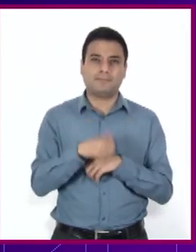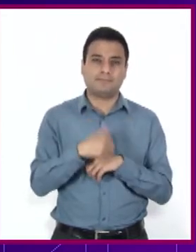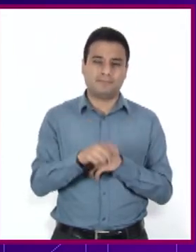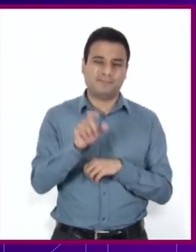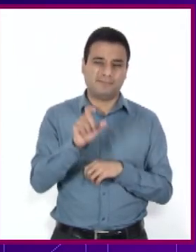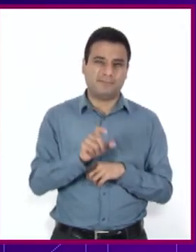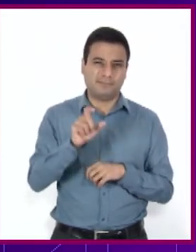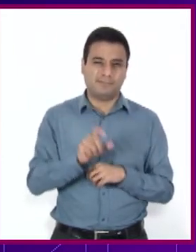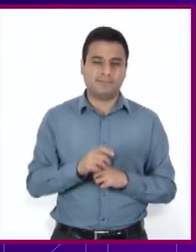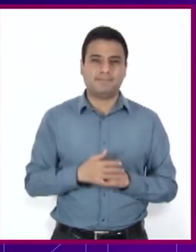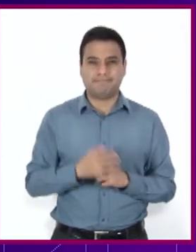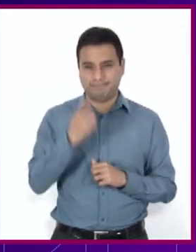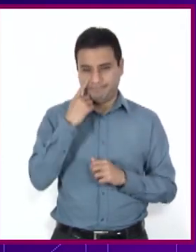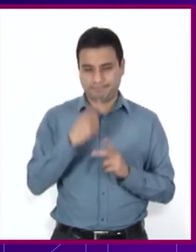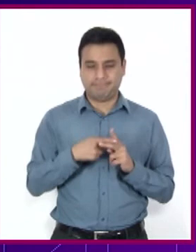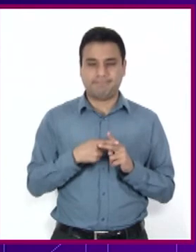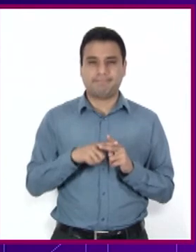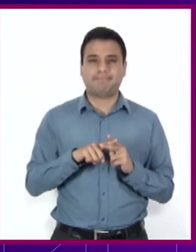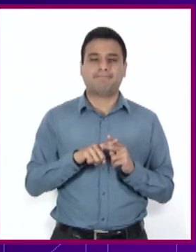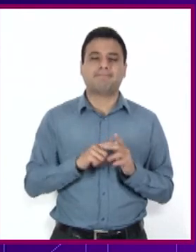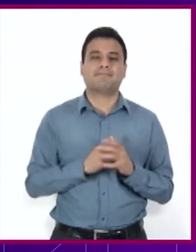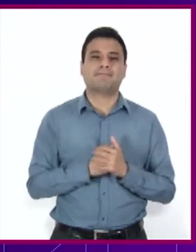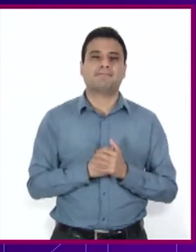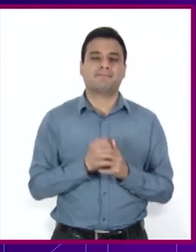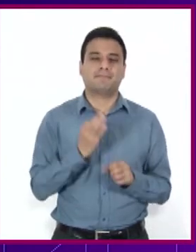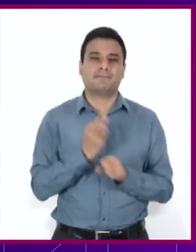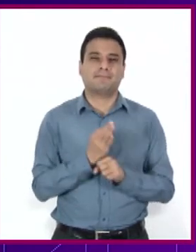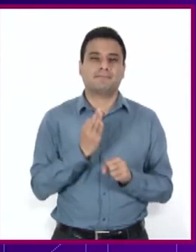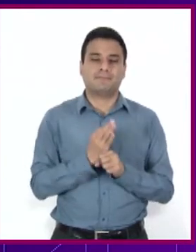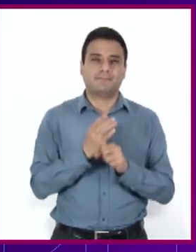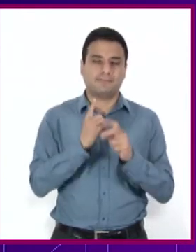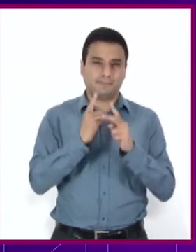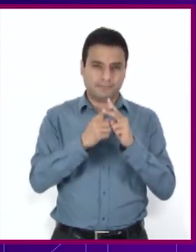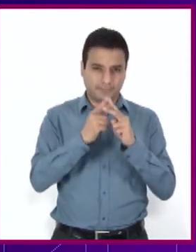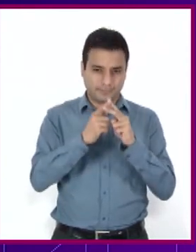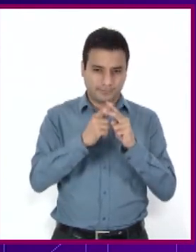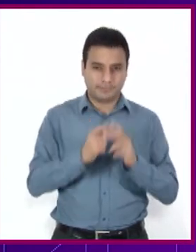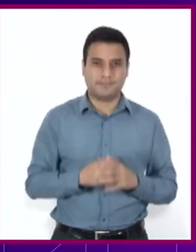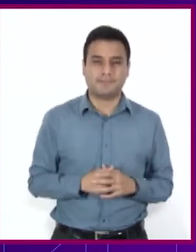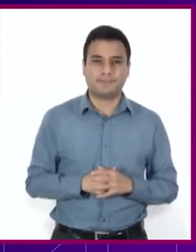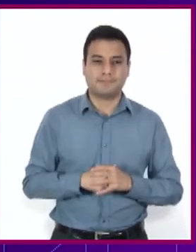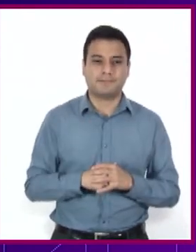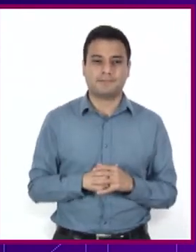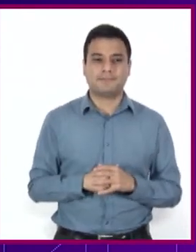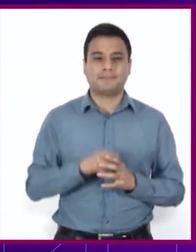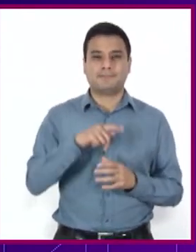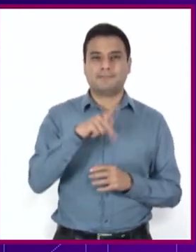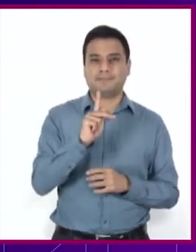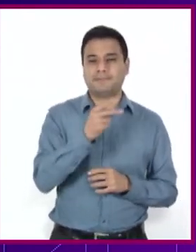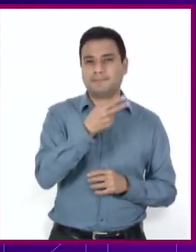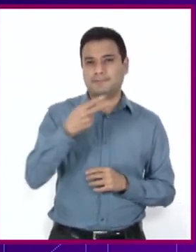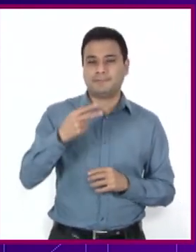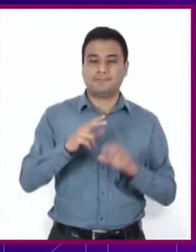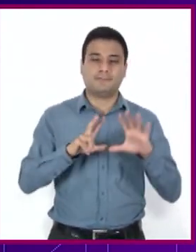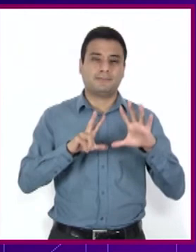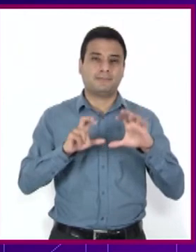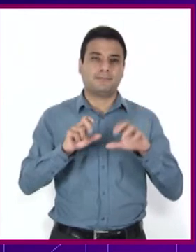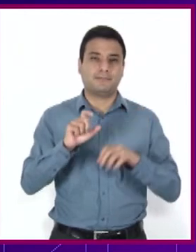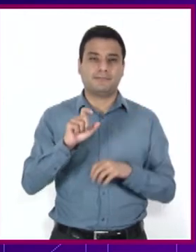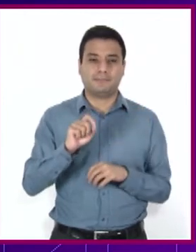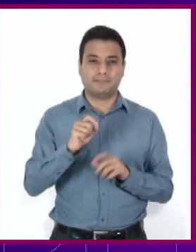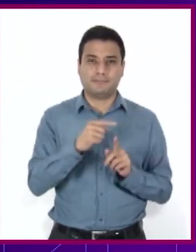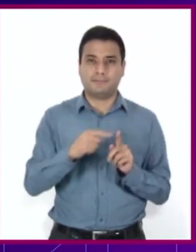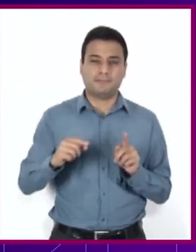x. Empecemos con la sustitución de los valores de la primera fila. K es igual a